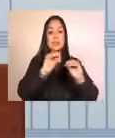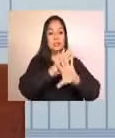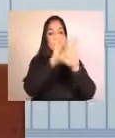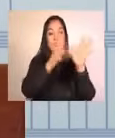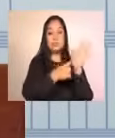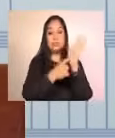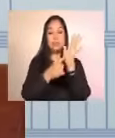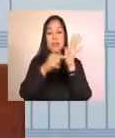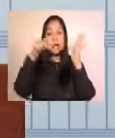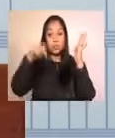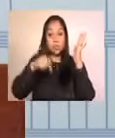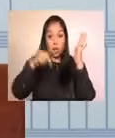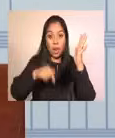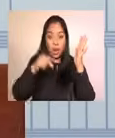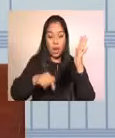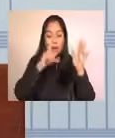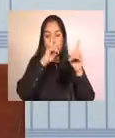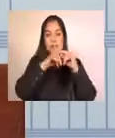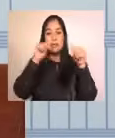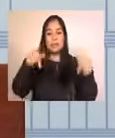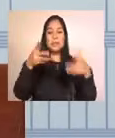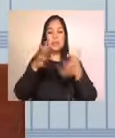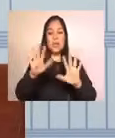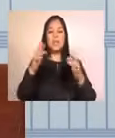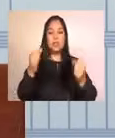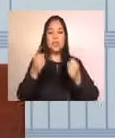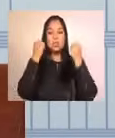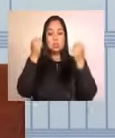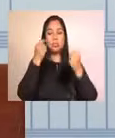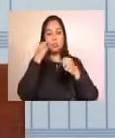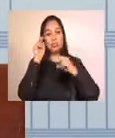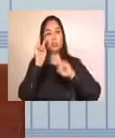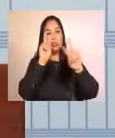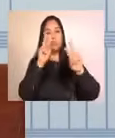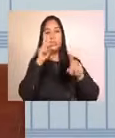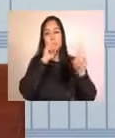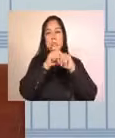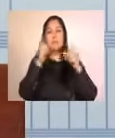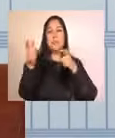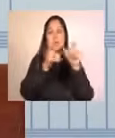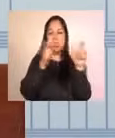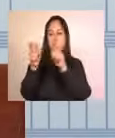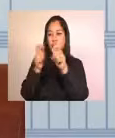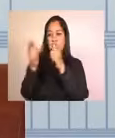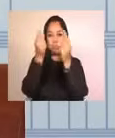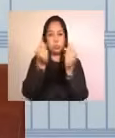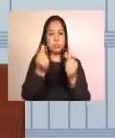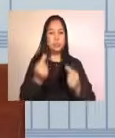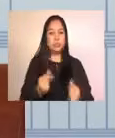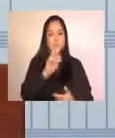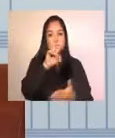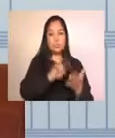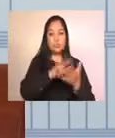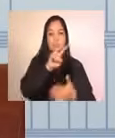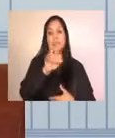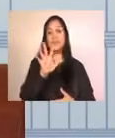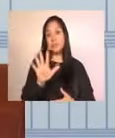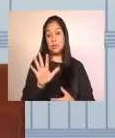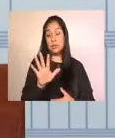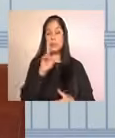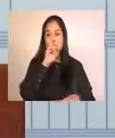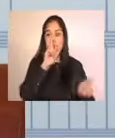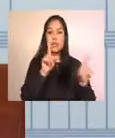sido actualizados y serán fortalecidos con miras al control de la ejecución presupuestaria 2025.